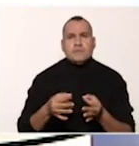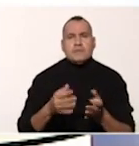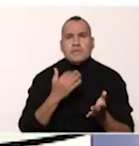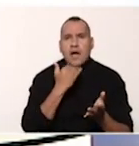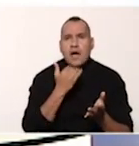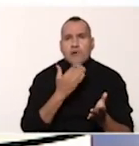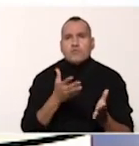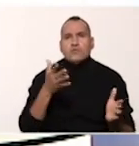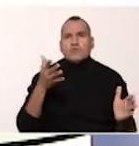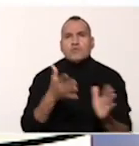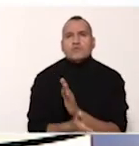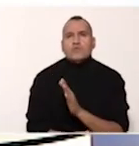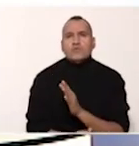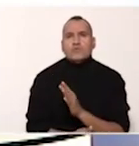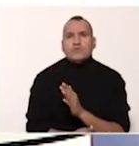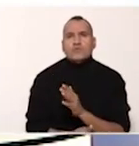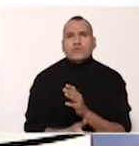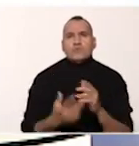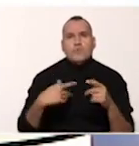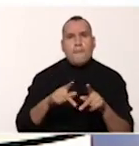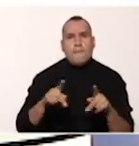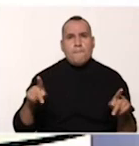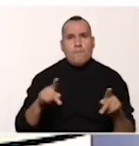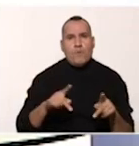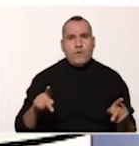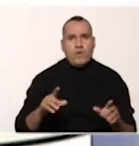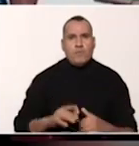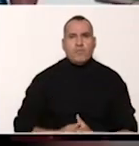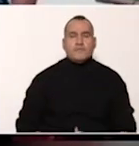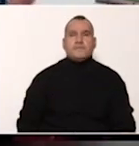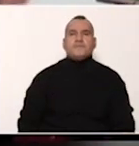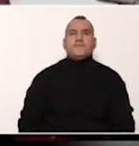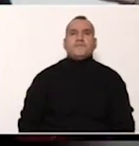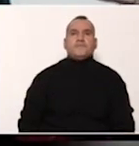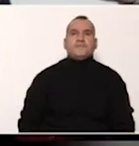algo acerca de los polinomios.